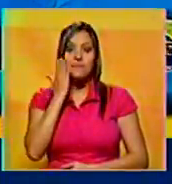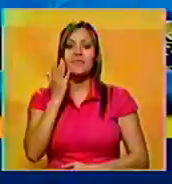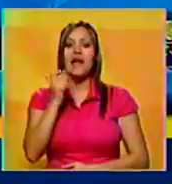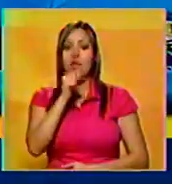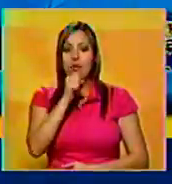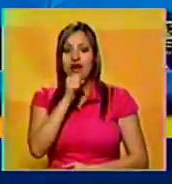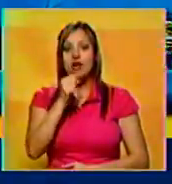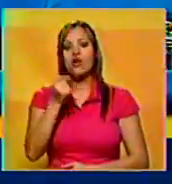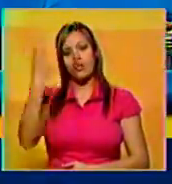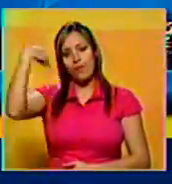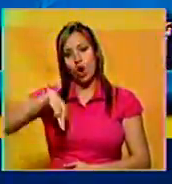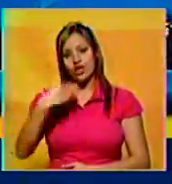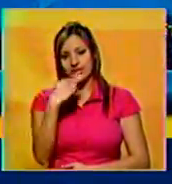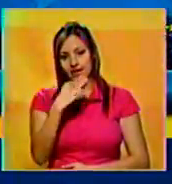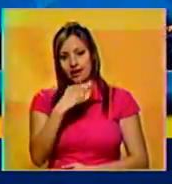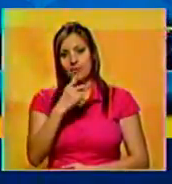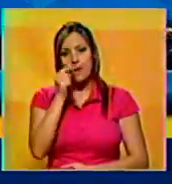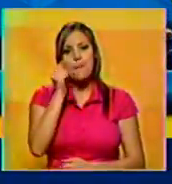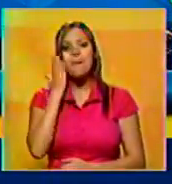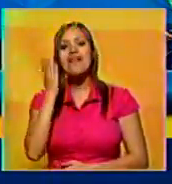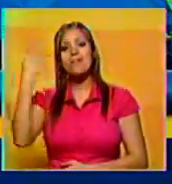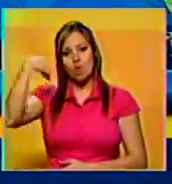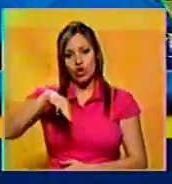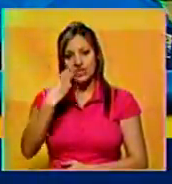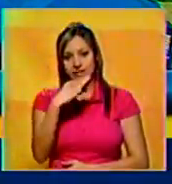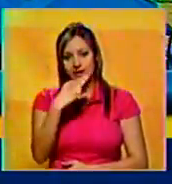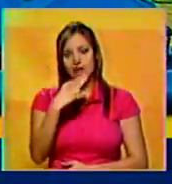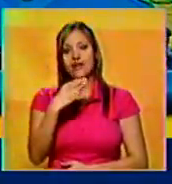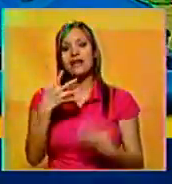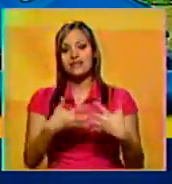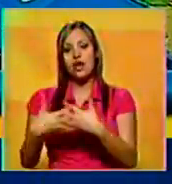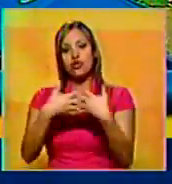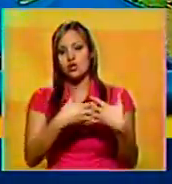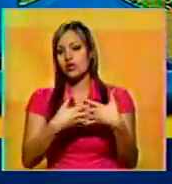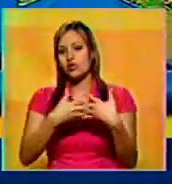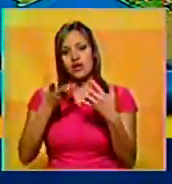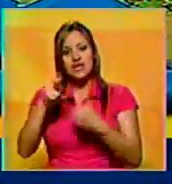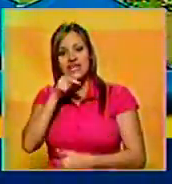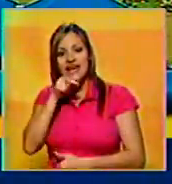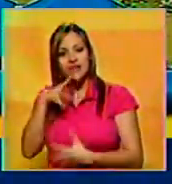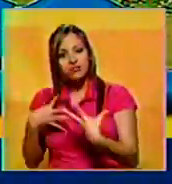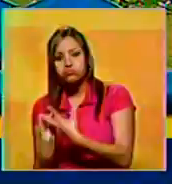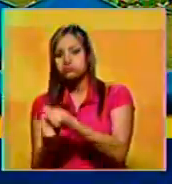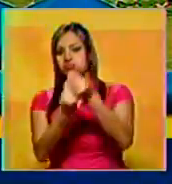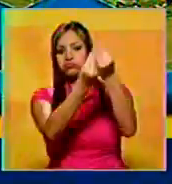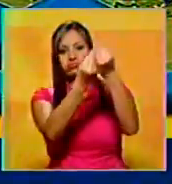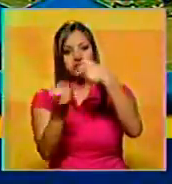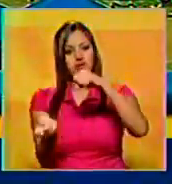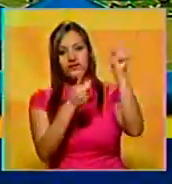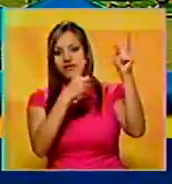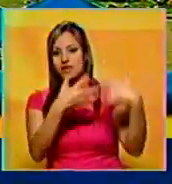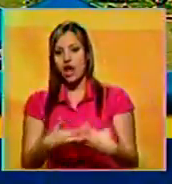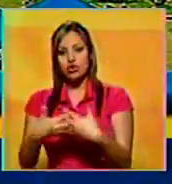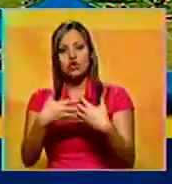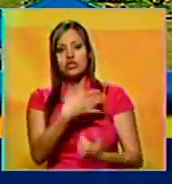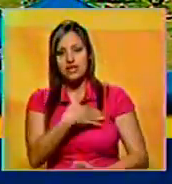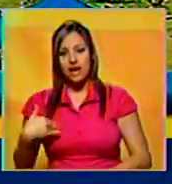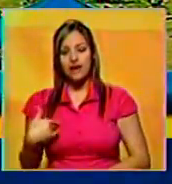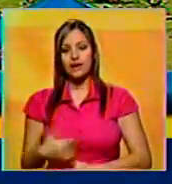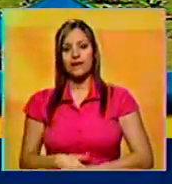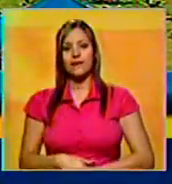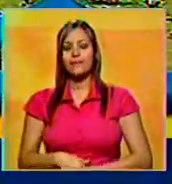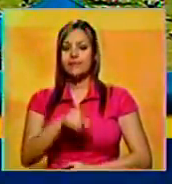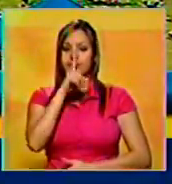sus abuelos maternos, por lo que sería llevada entonces a los Estados Unidos. Hay silencio acá, se empiezan a acercar